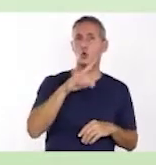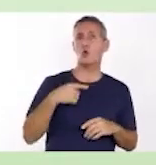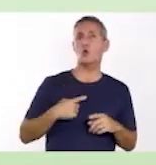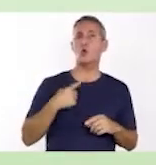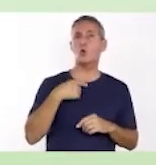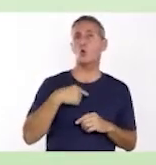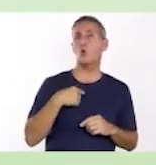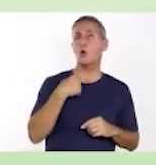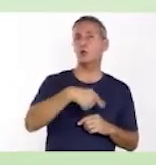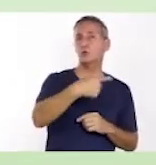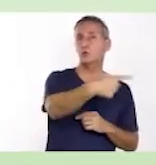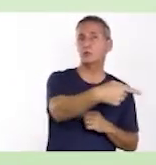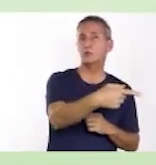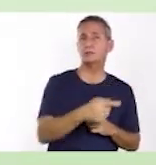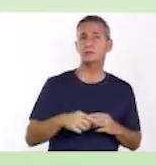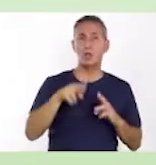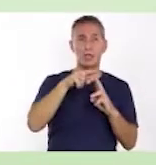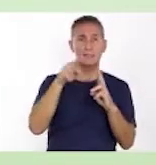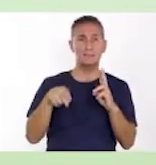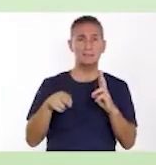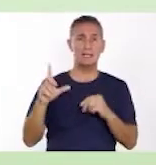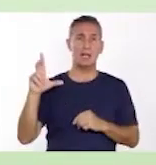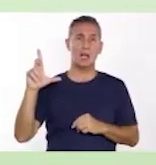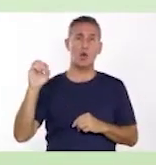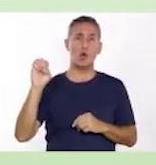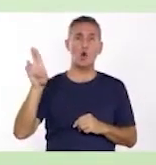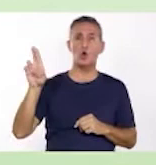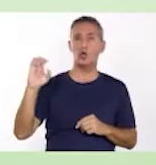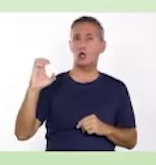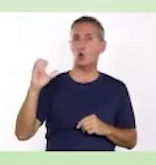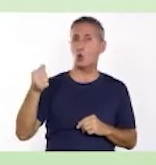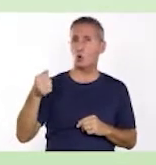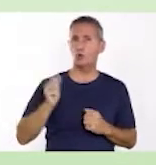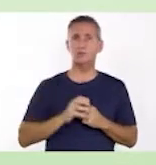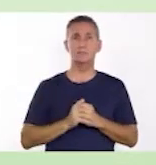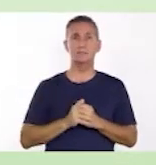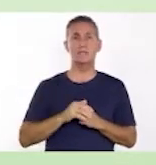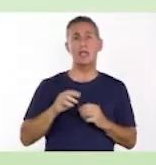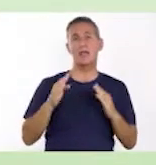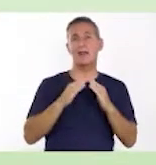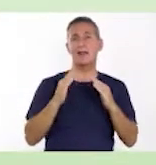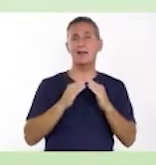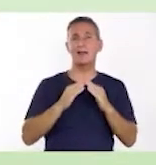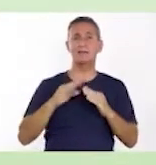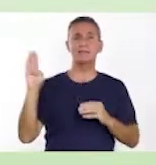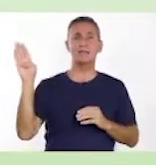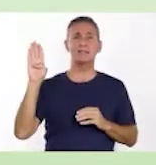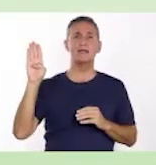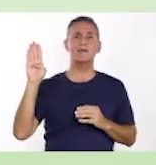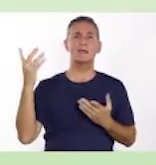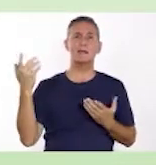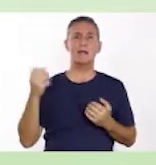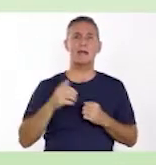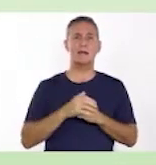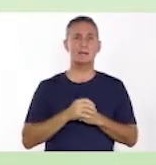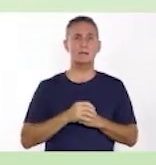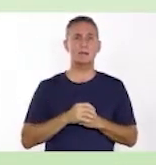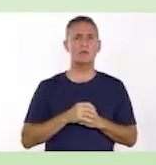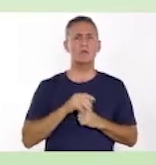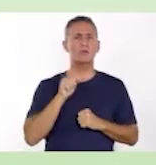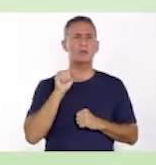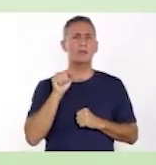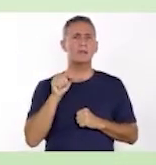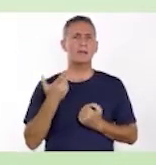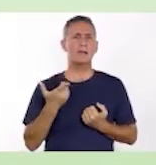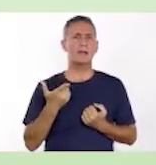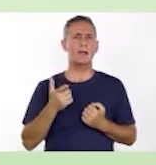regular, el teatro de Federico García Lorca, la casa de Bernarda Alba. Quiero hacer